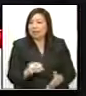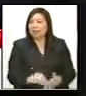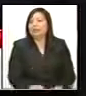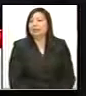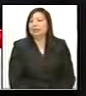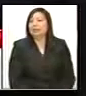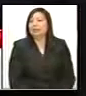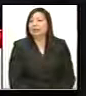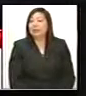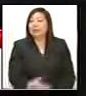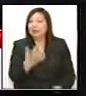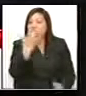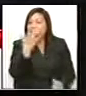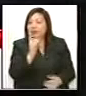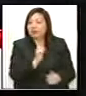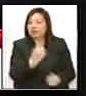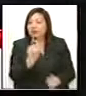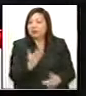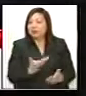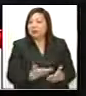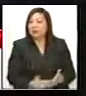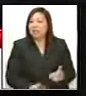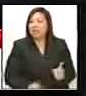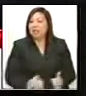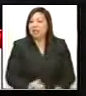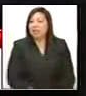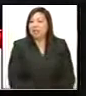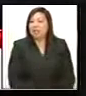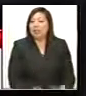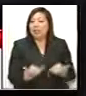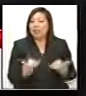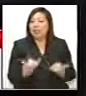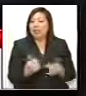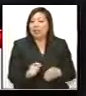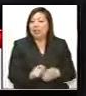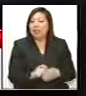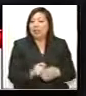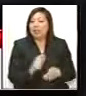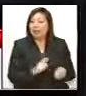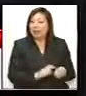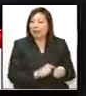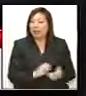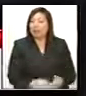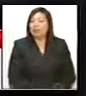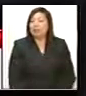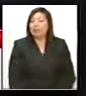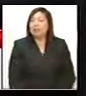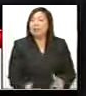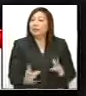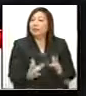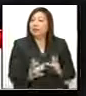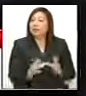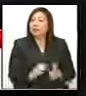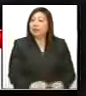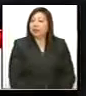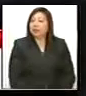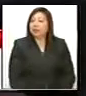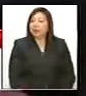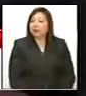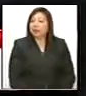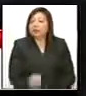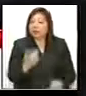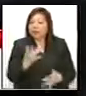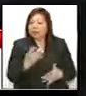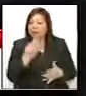no solamente por enfermedad. Y a lo cual ellos están haciendo la tarea de anemia, de nutrición, e identificar riesgos de contagio